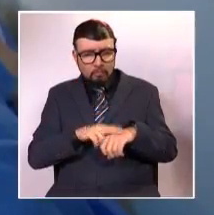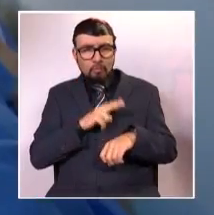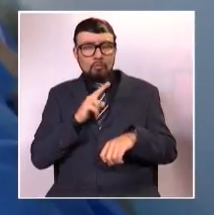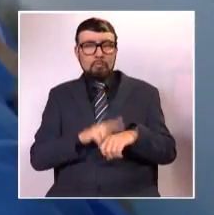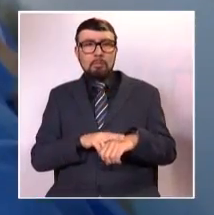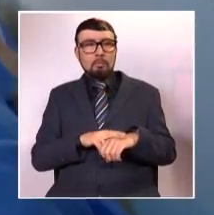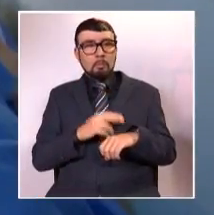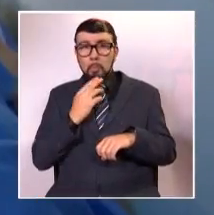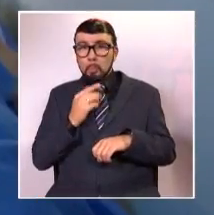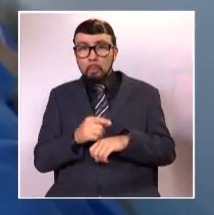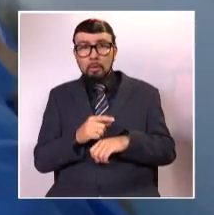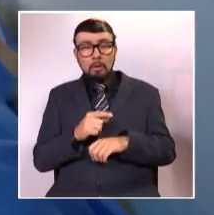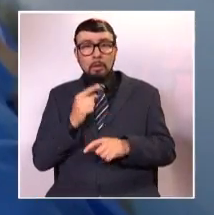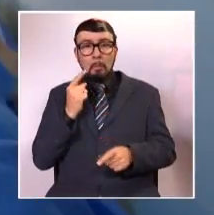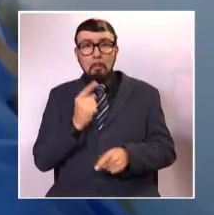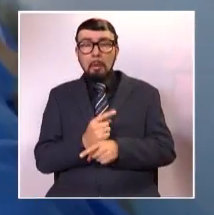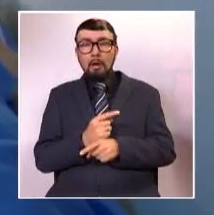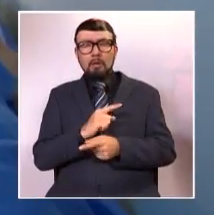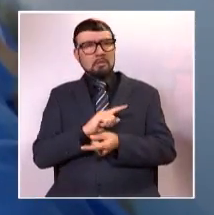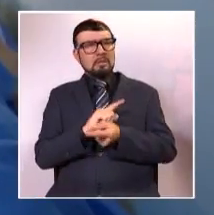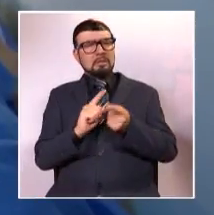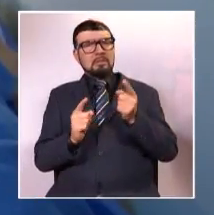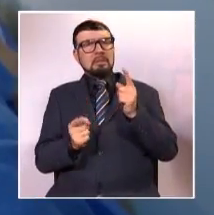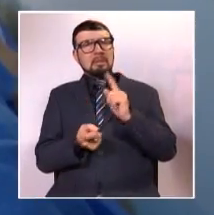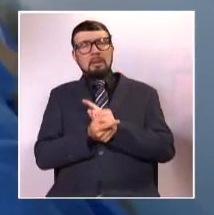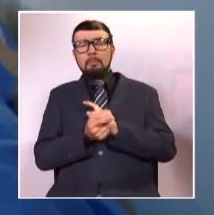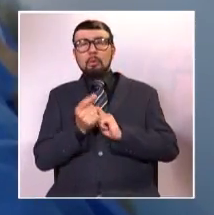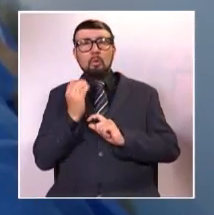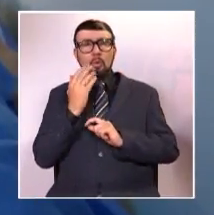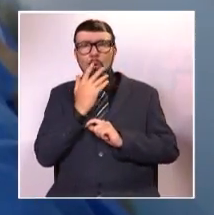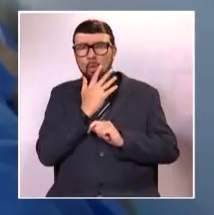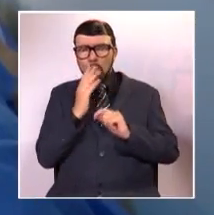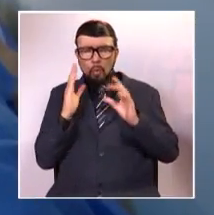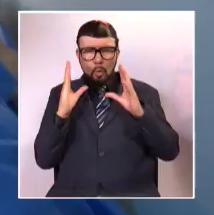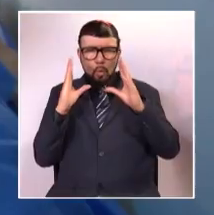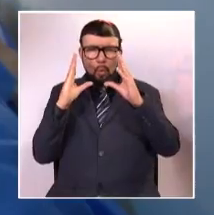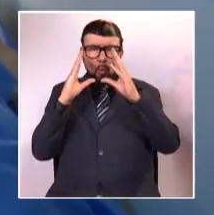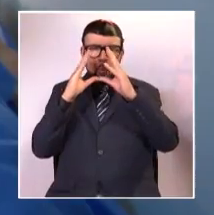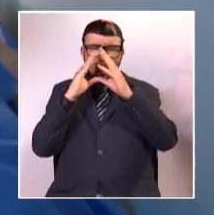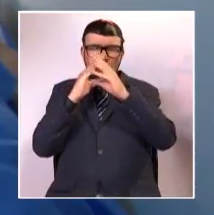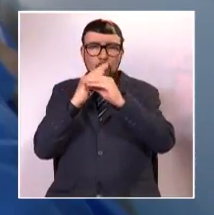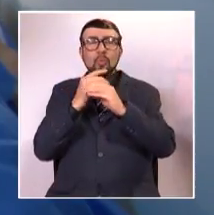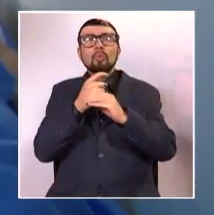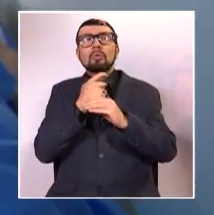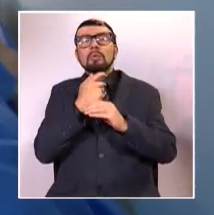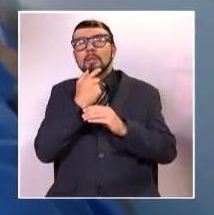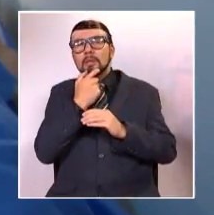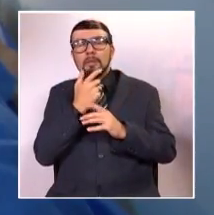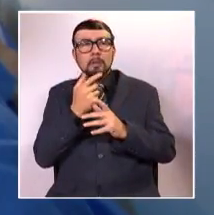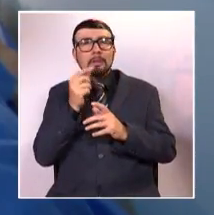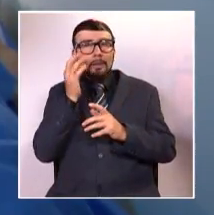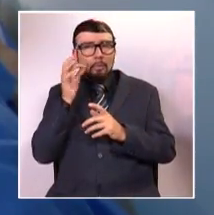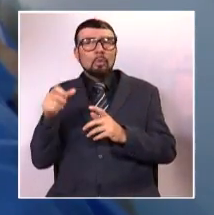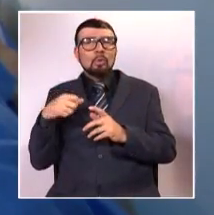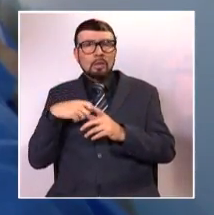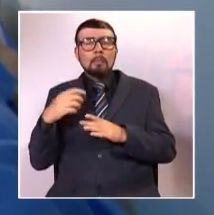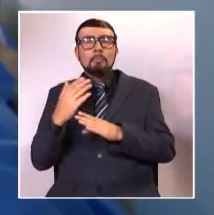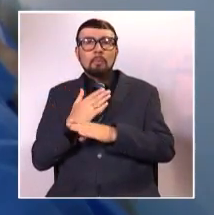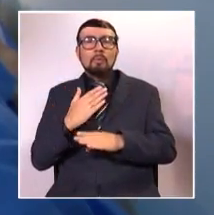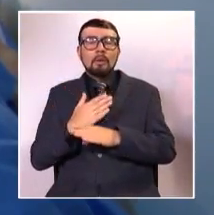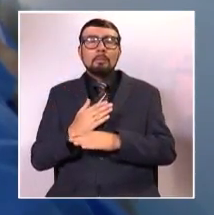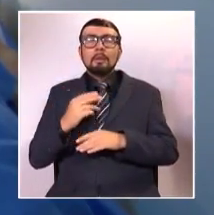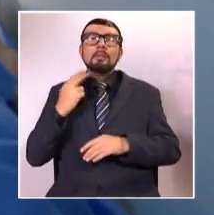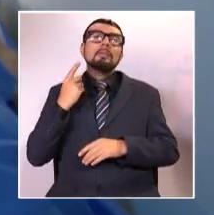cambio es de, digamos, hacia un color más oscurito, podemos pensar en que haya problemas de hipotiroidismo. Pero lo